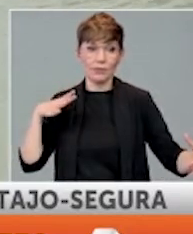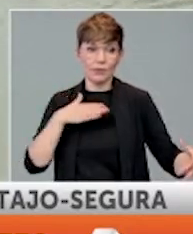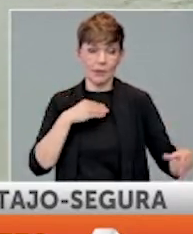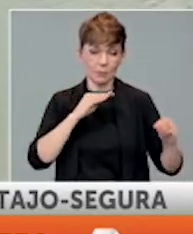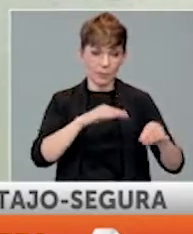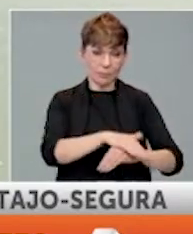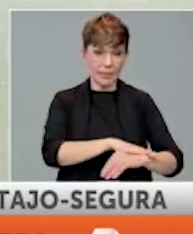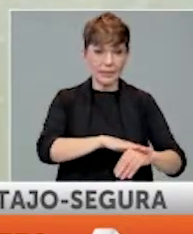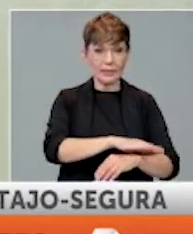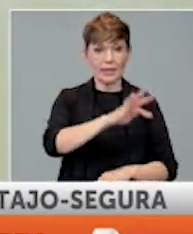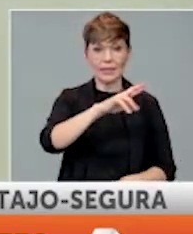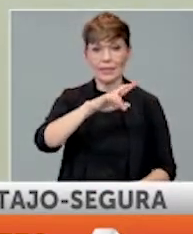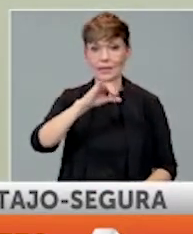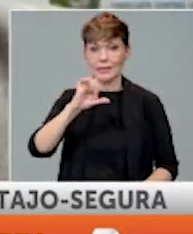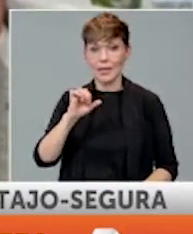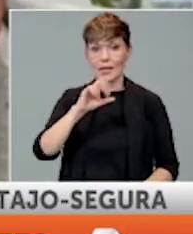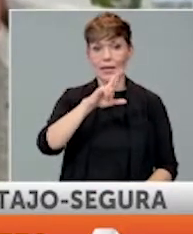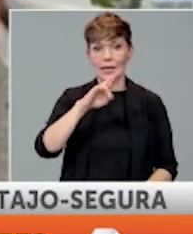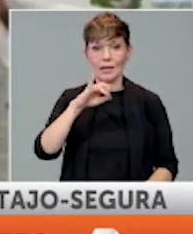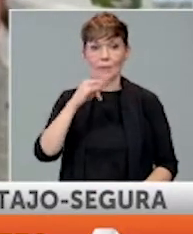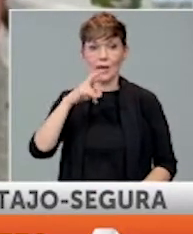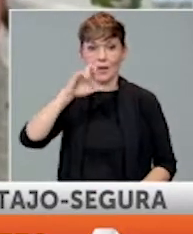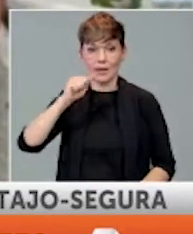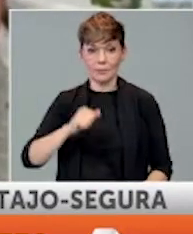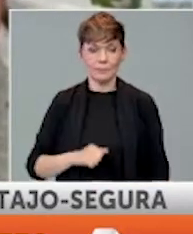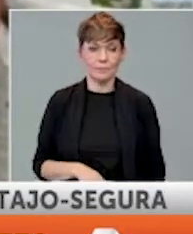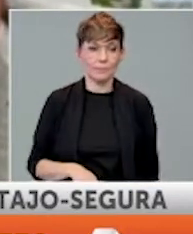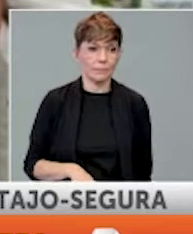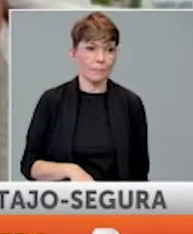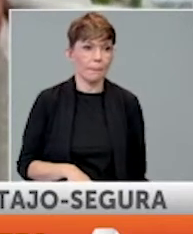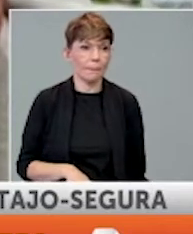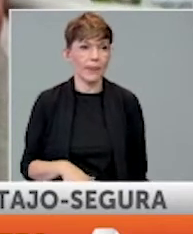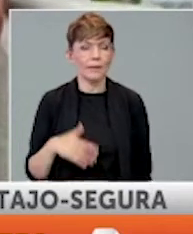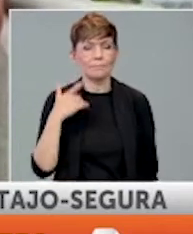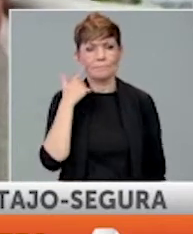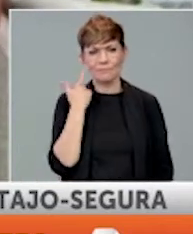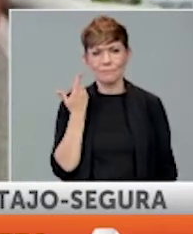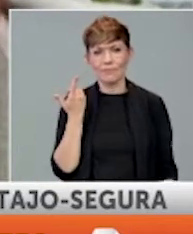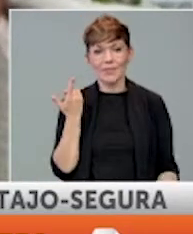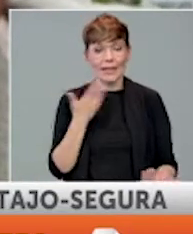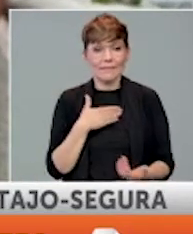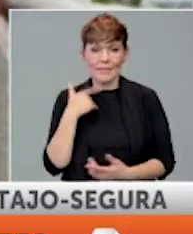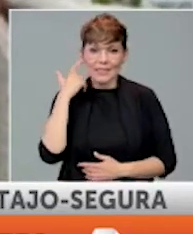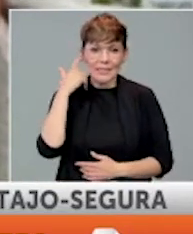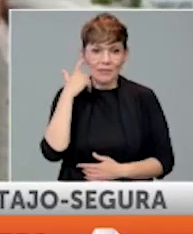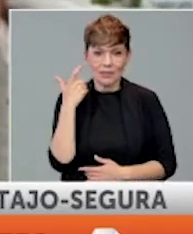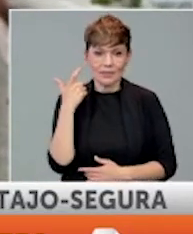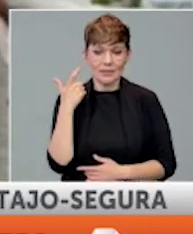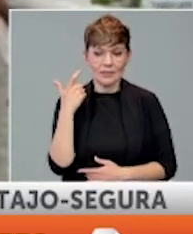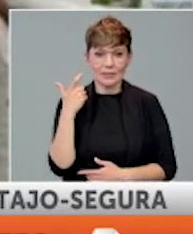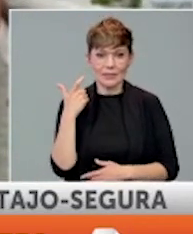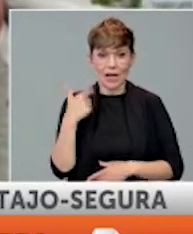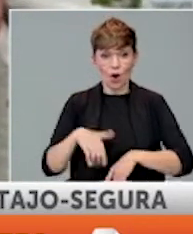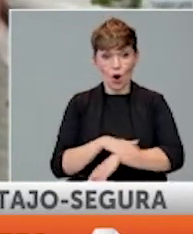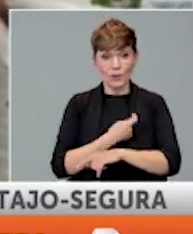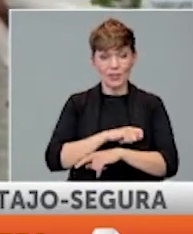Rivera. ¿En qué se basa el Gobierno de España para este cambio de las reglas? ¿Y cómo piensa compensar